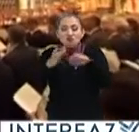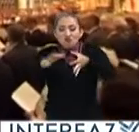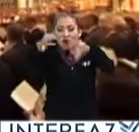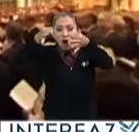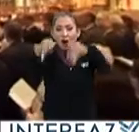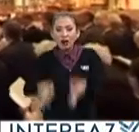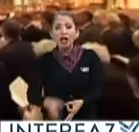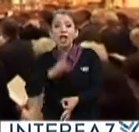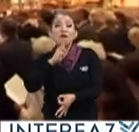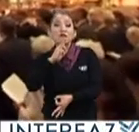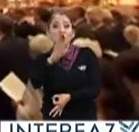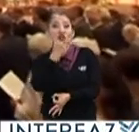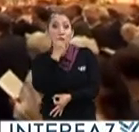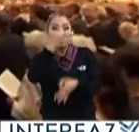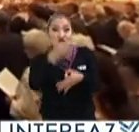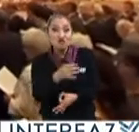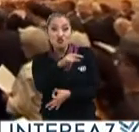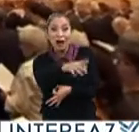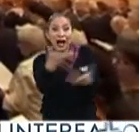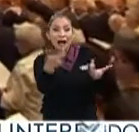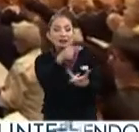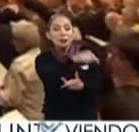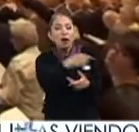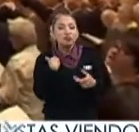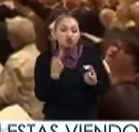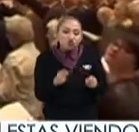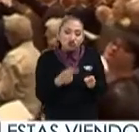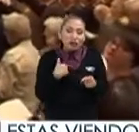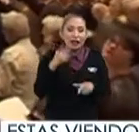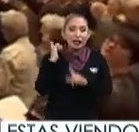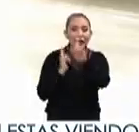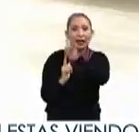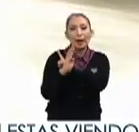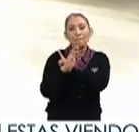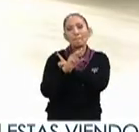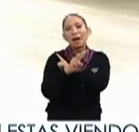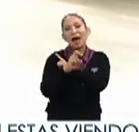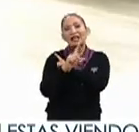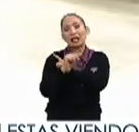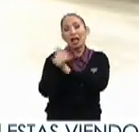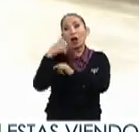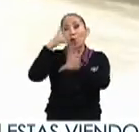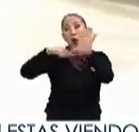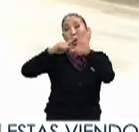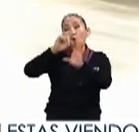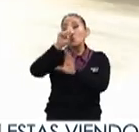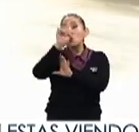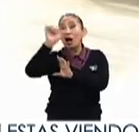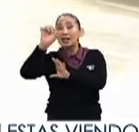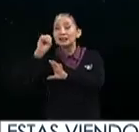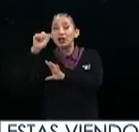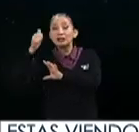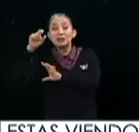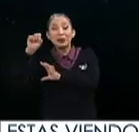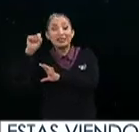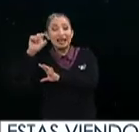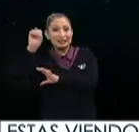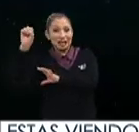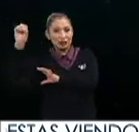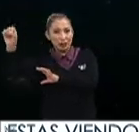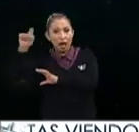de música con la voz del astrofísico, creada por el compositor griego Vangelis, al agujero negro 1A